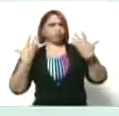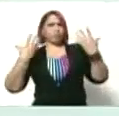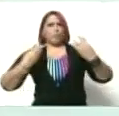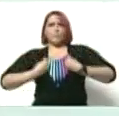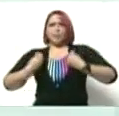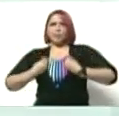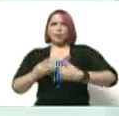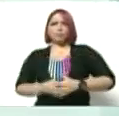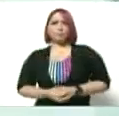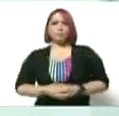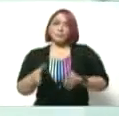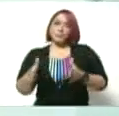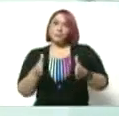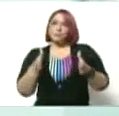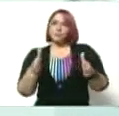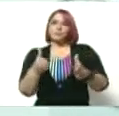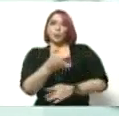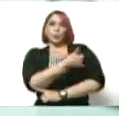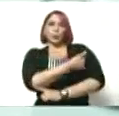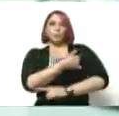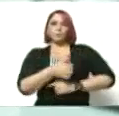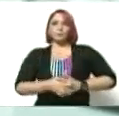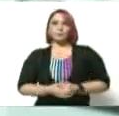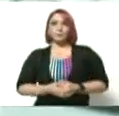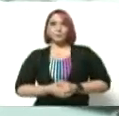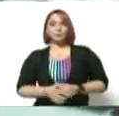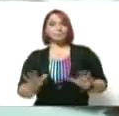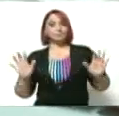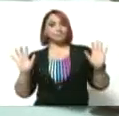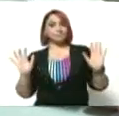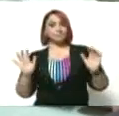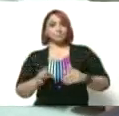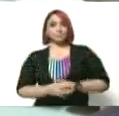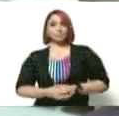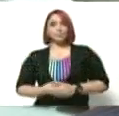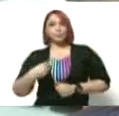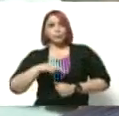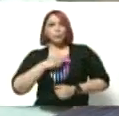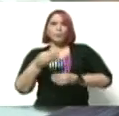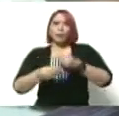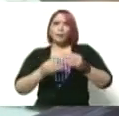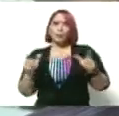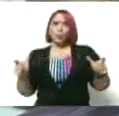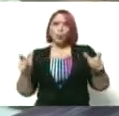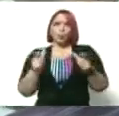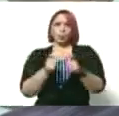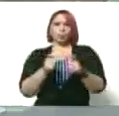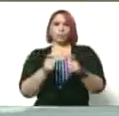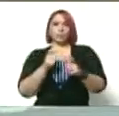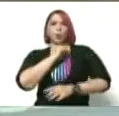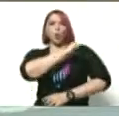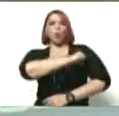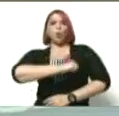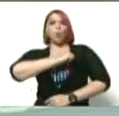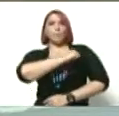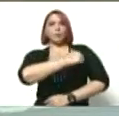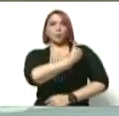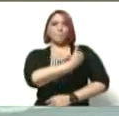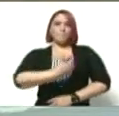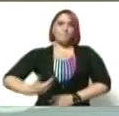y el camino es la vacunación así que bueno hemos realizado esta reunión de la comisión presidencial